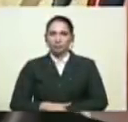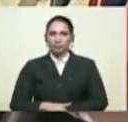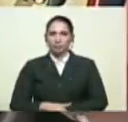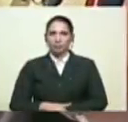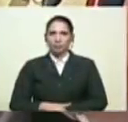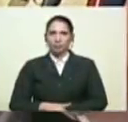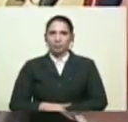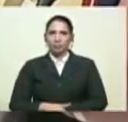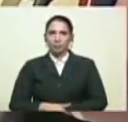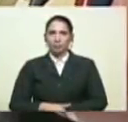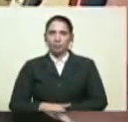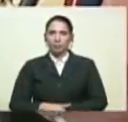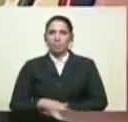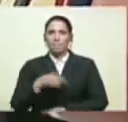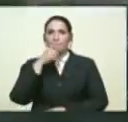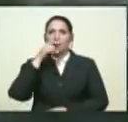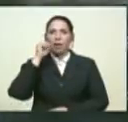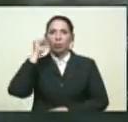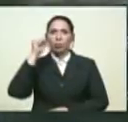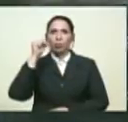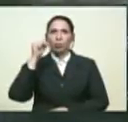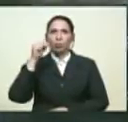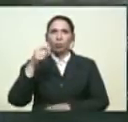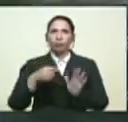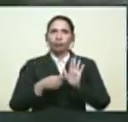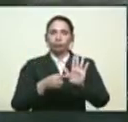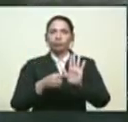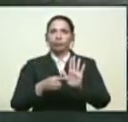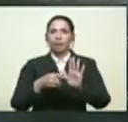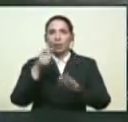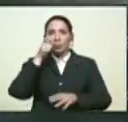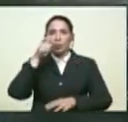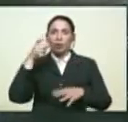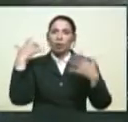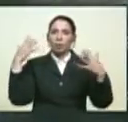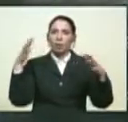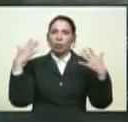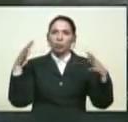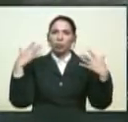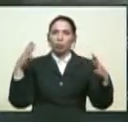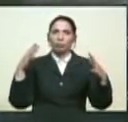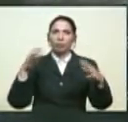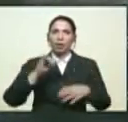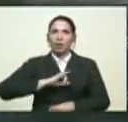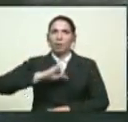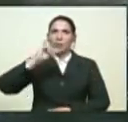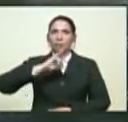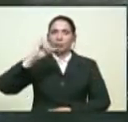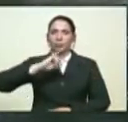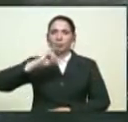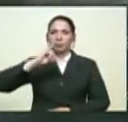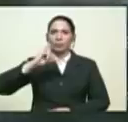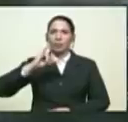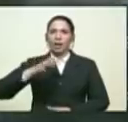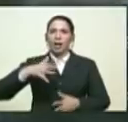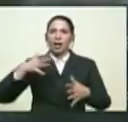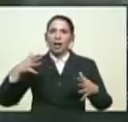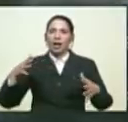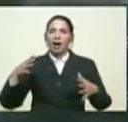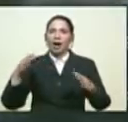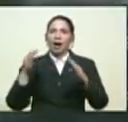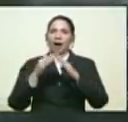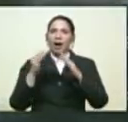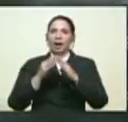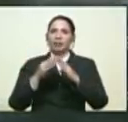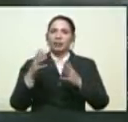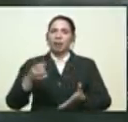y Maduro decretó y el pueblo aplaudió feliz los aumentos de la gran misión Hogares de la Patria, de los bonos para